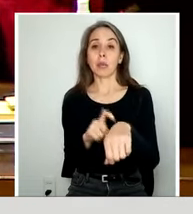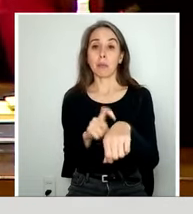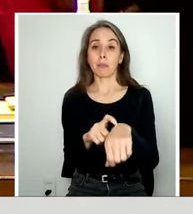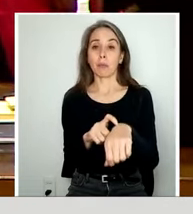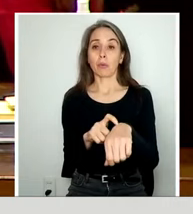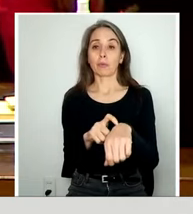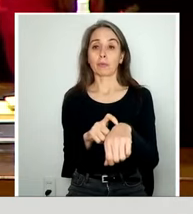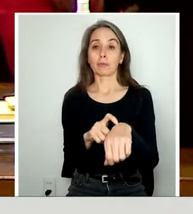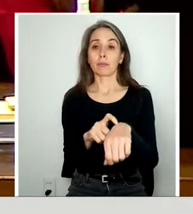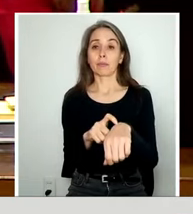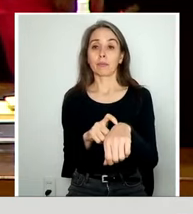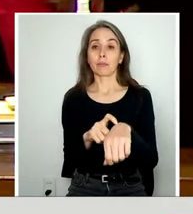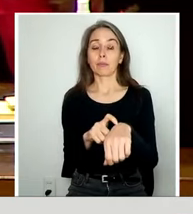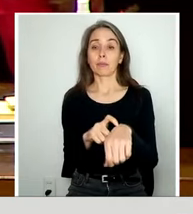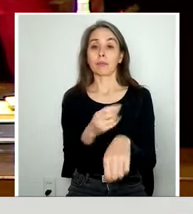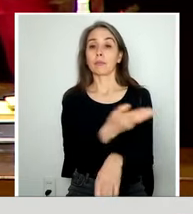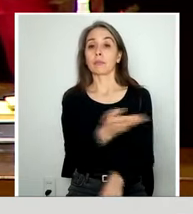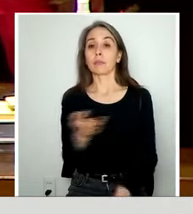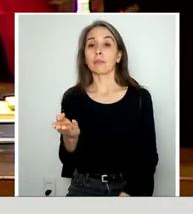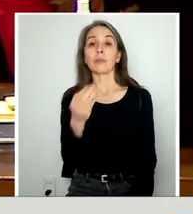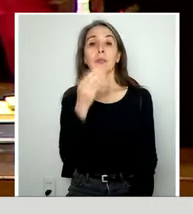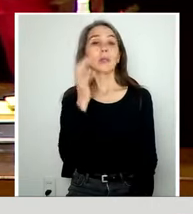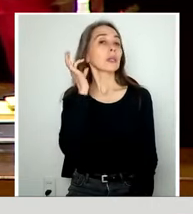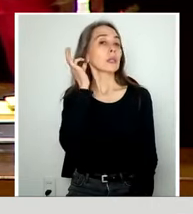estimadas y estimados